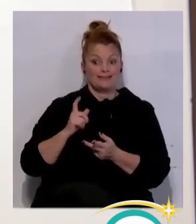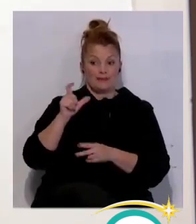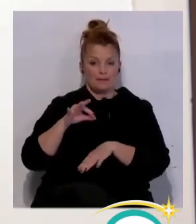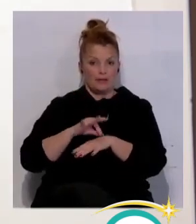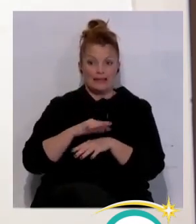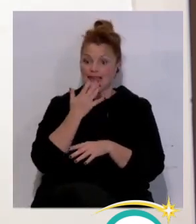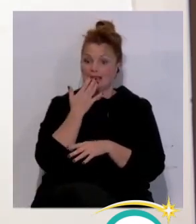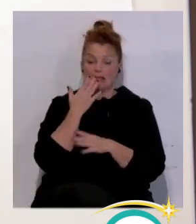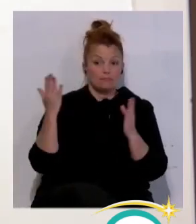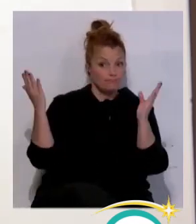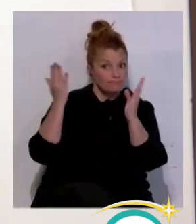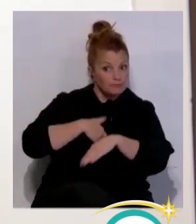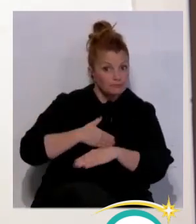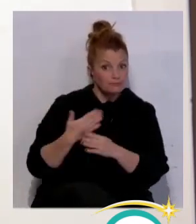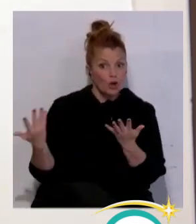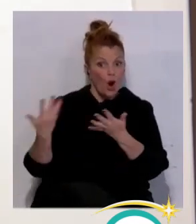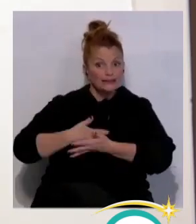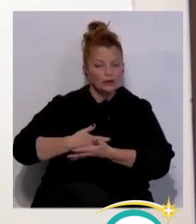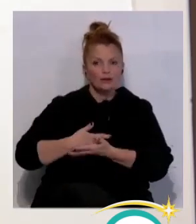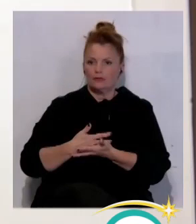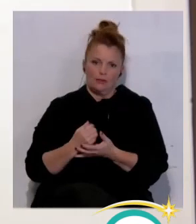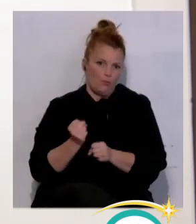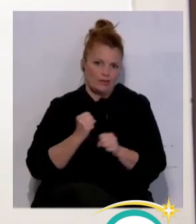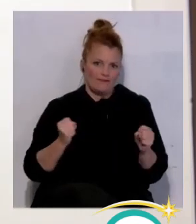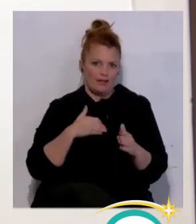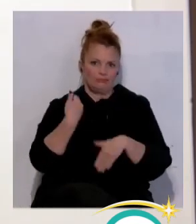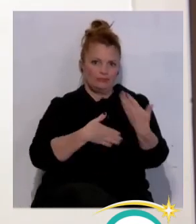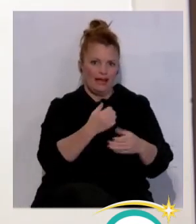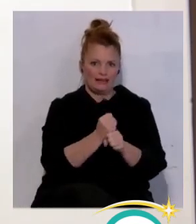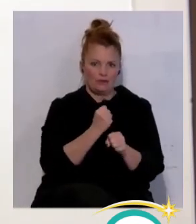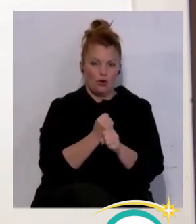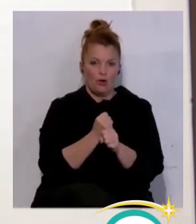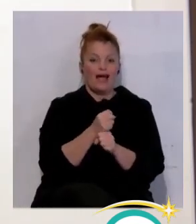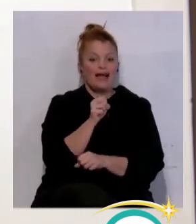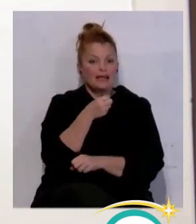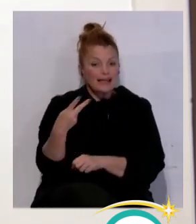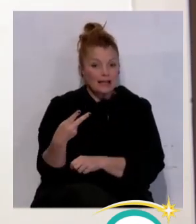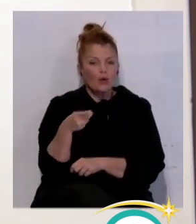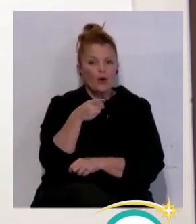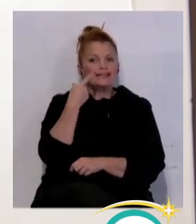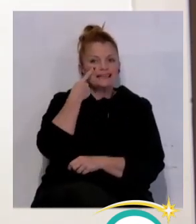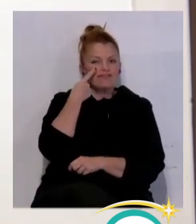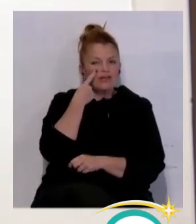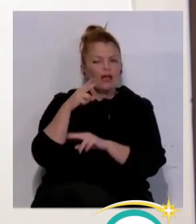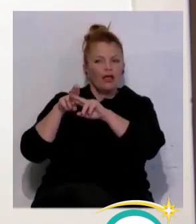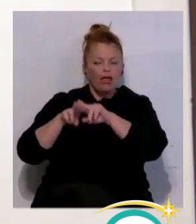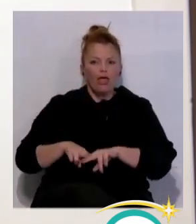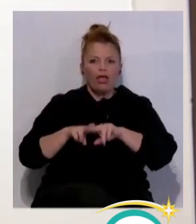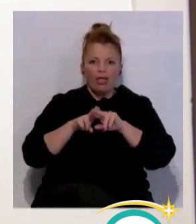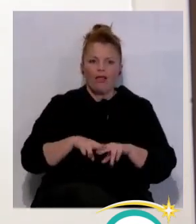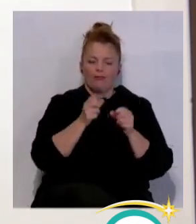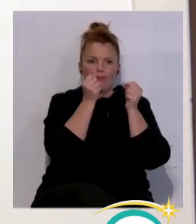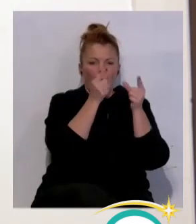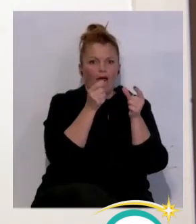era imposible poder llevar a cabo el trabajo, y el resultado se ve precisamente en los pacientes,